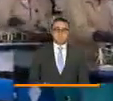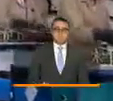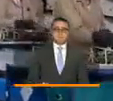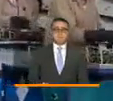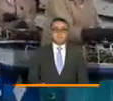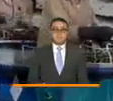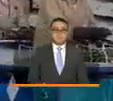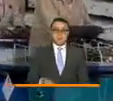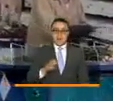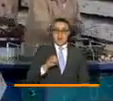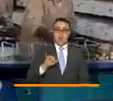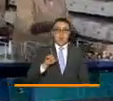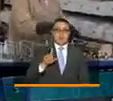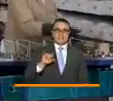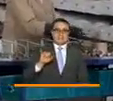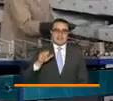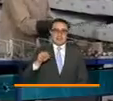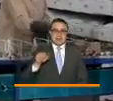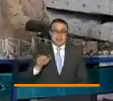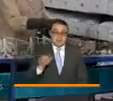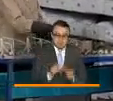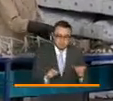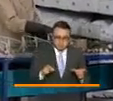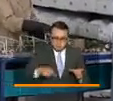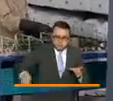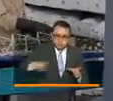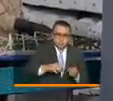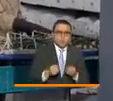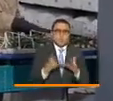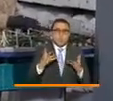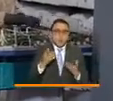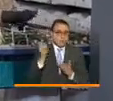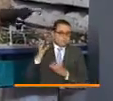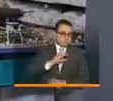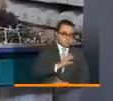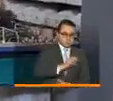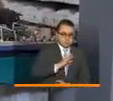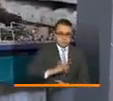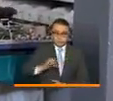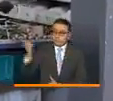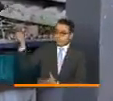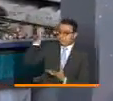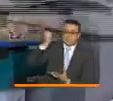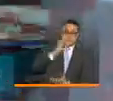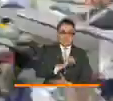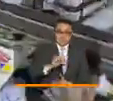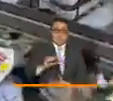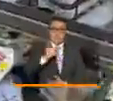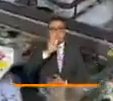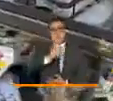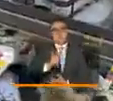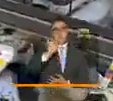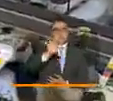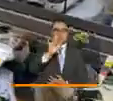De Louisiana se beneficiaron en promedio 315 empleados con ese programa.